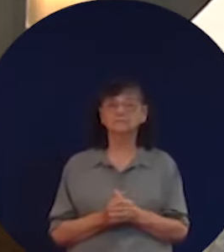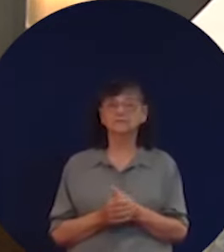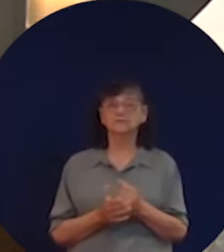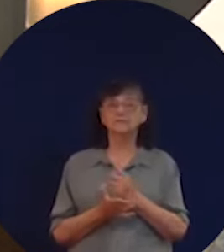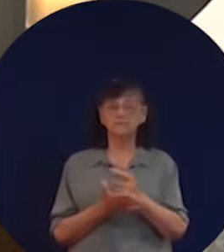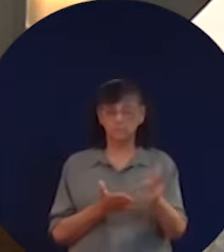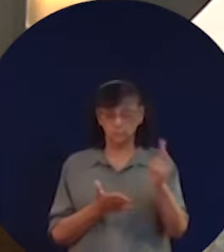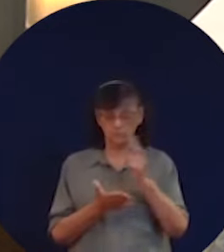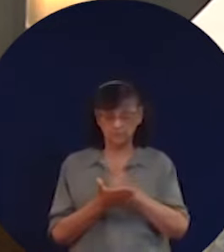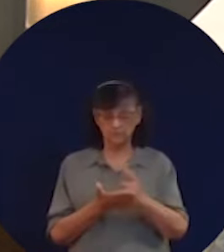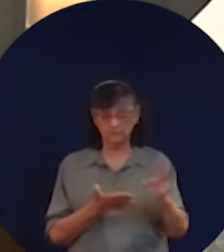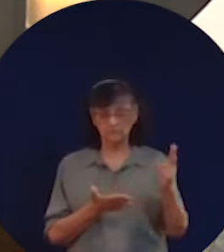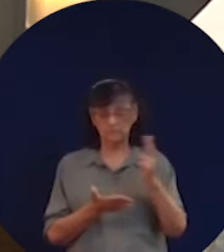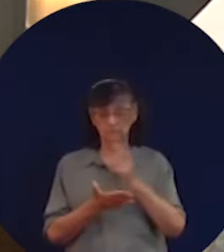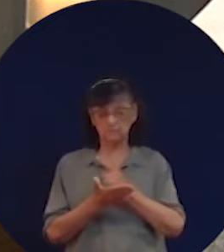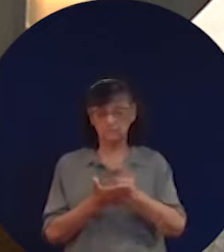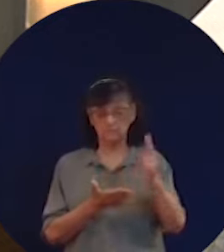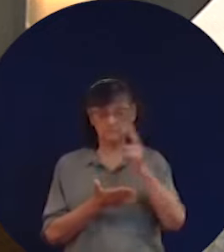de tu gloria.